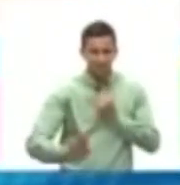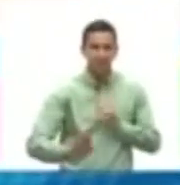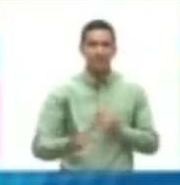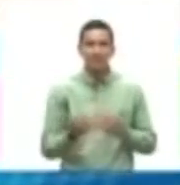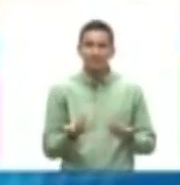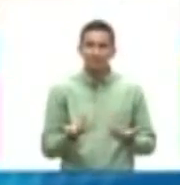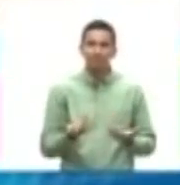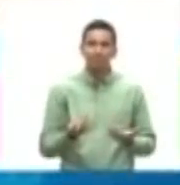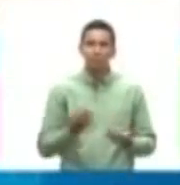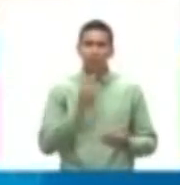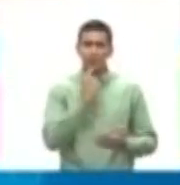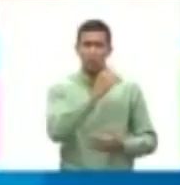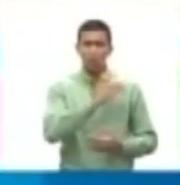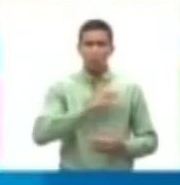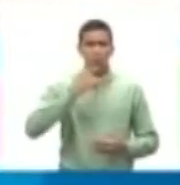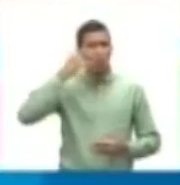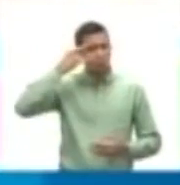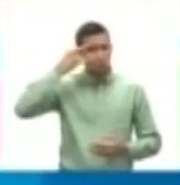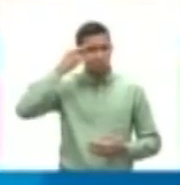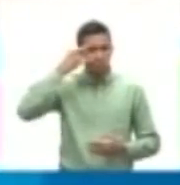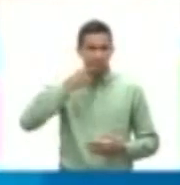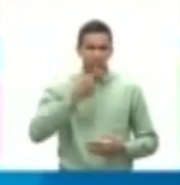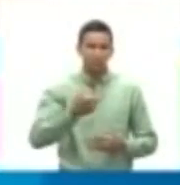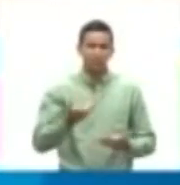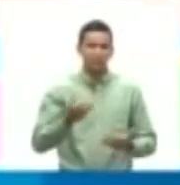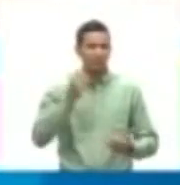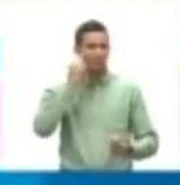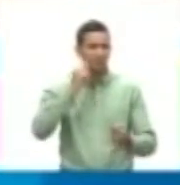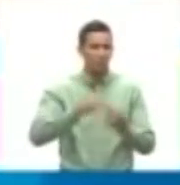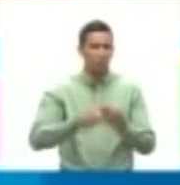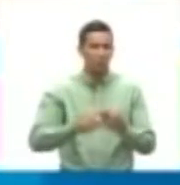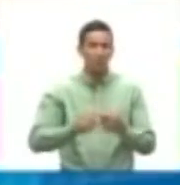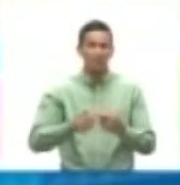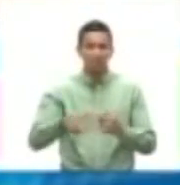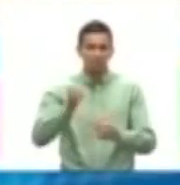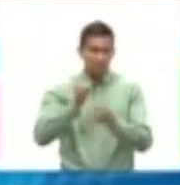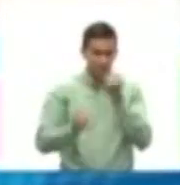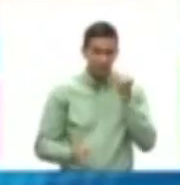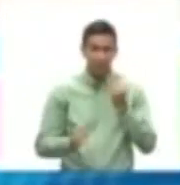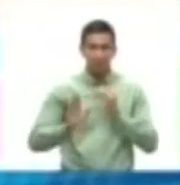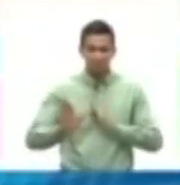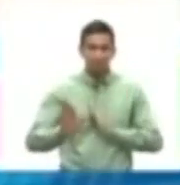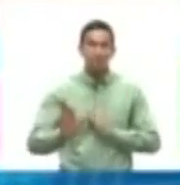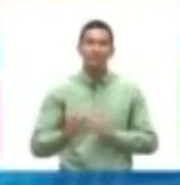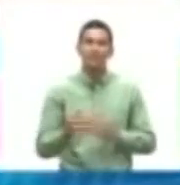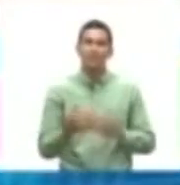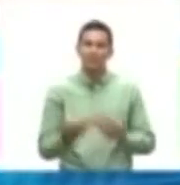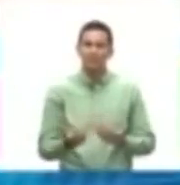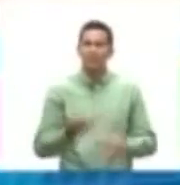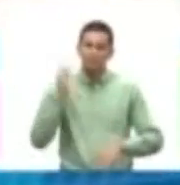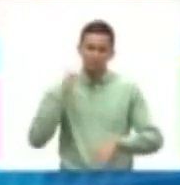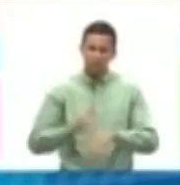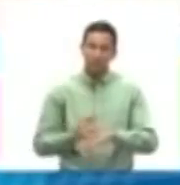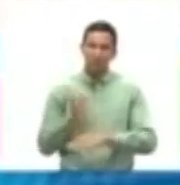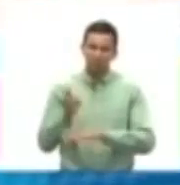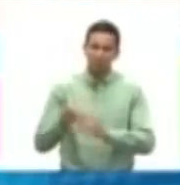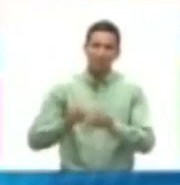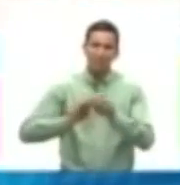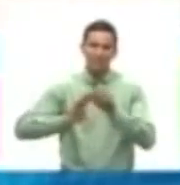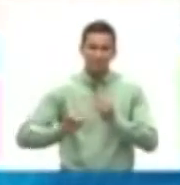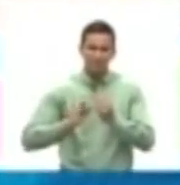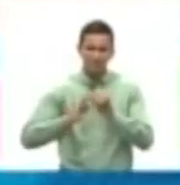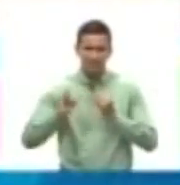posición del doctor Uribe, yo creo que él juega precisamente con esa lógica de la ley del talión. Hay que darle venganza a la gente, hay